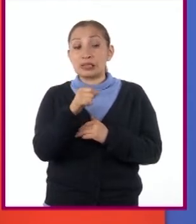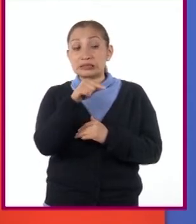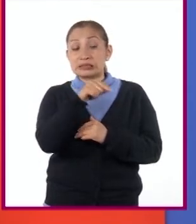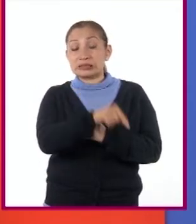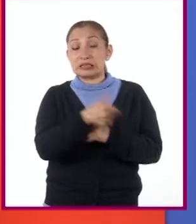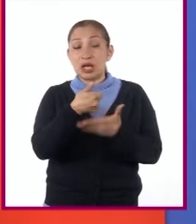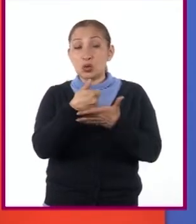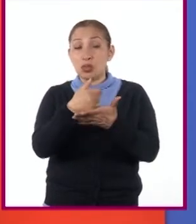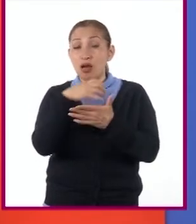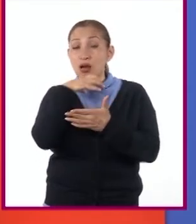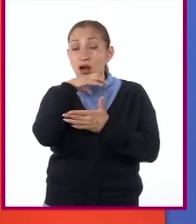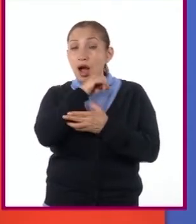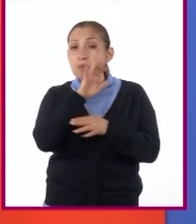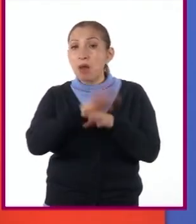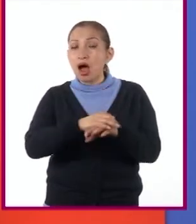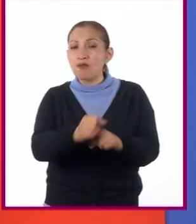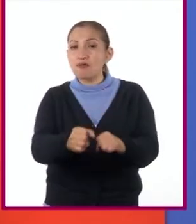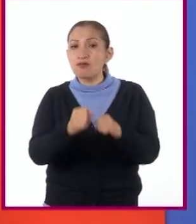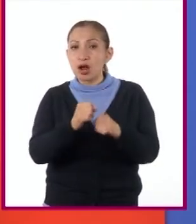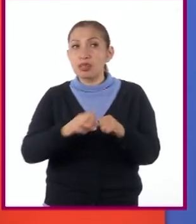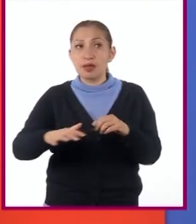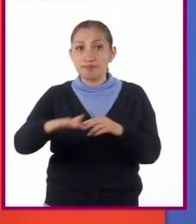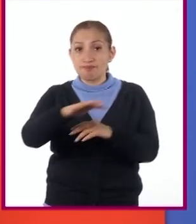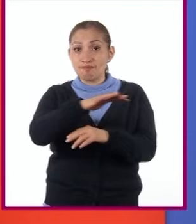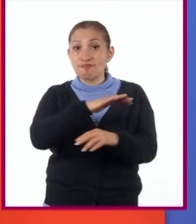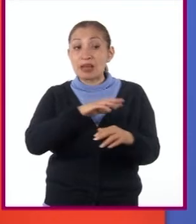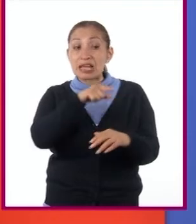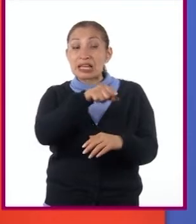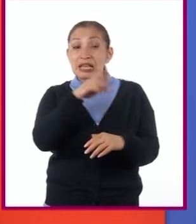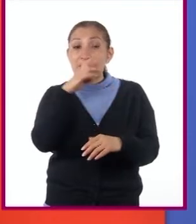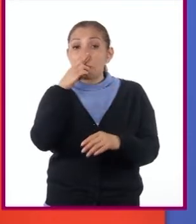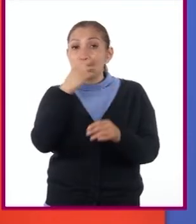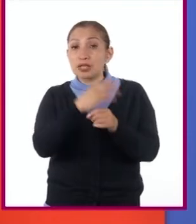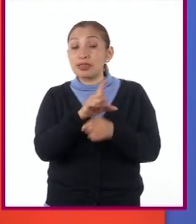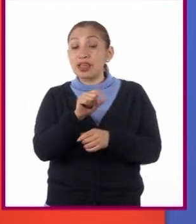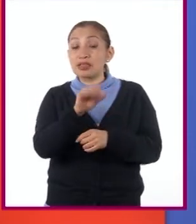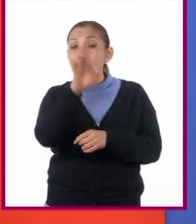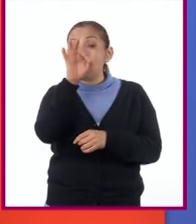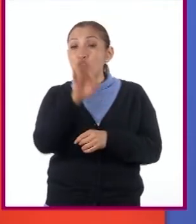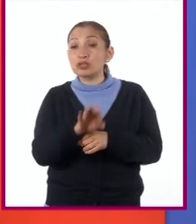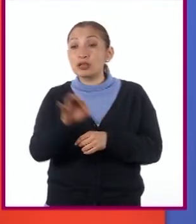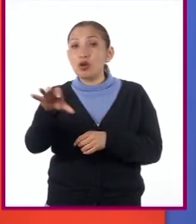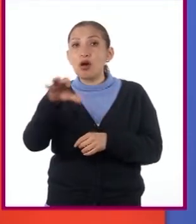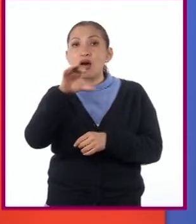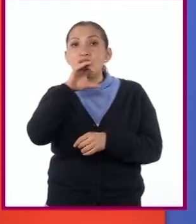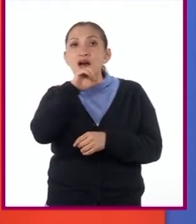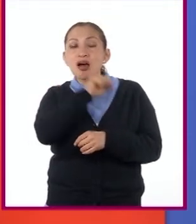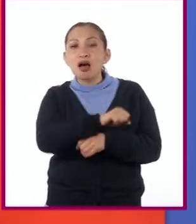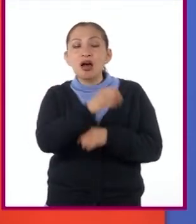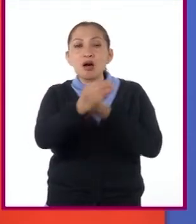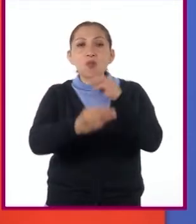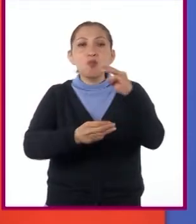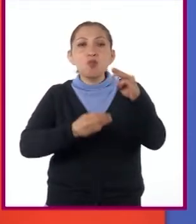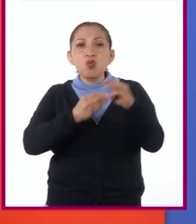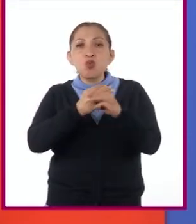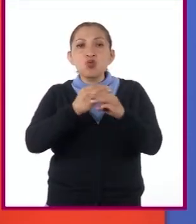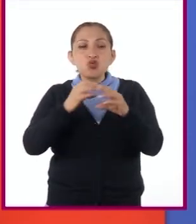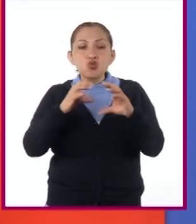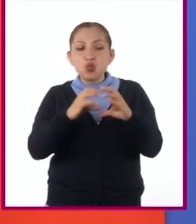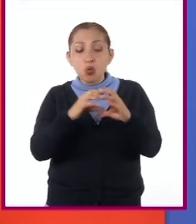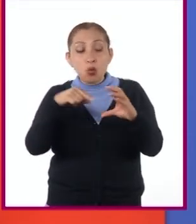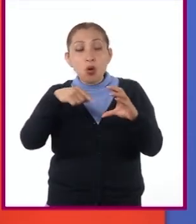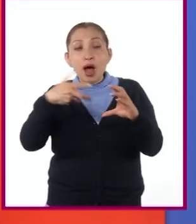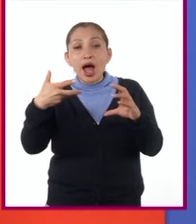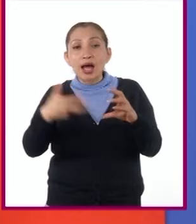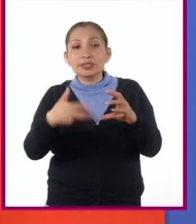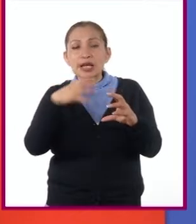efecto invernadero de mayor impacto en el clima, responsable del 70% del calentamiento de la Tierra. Esto genera